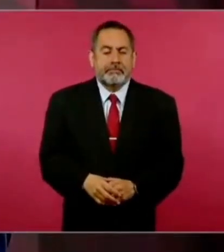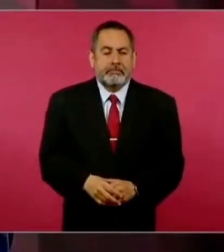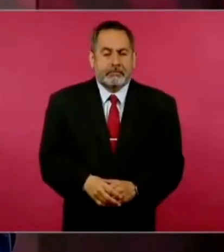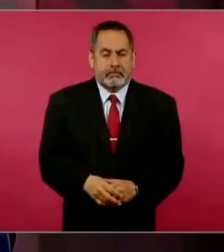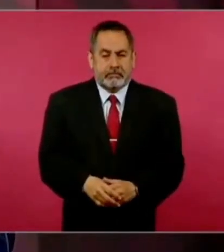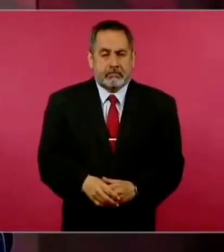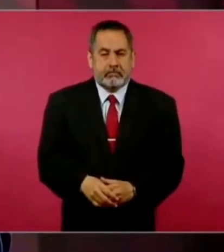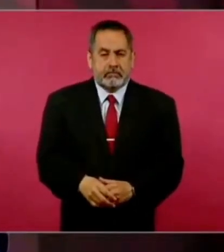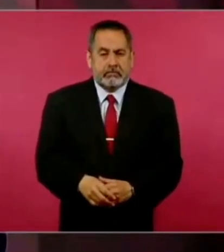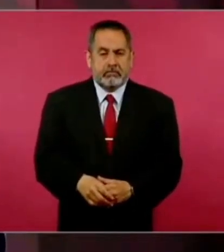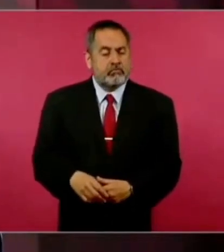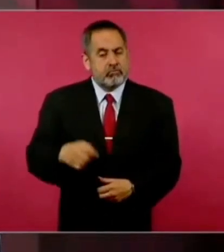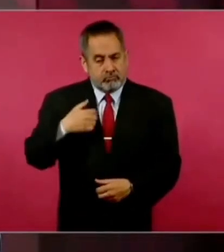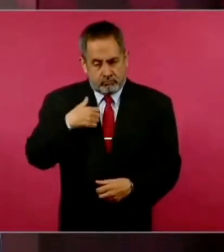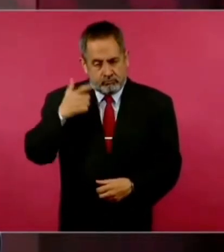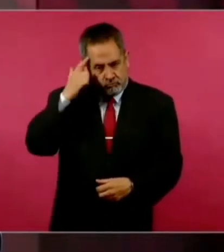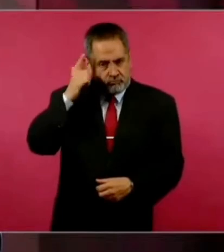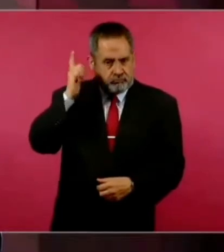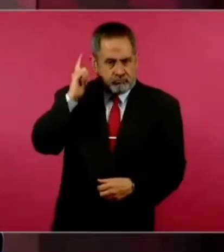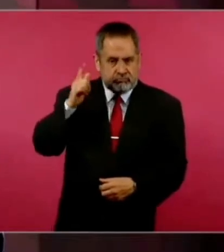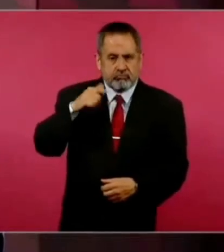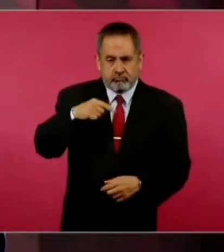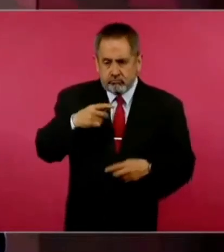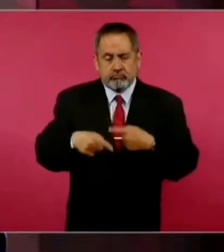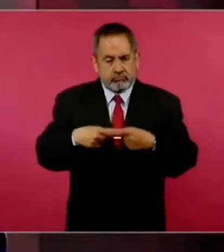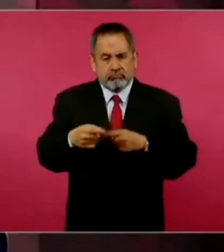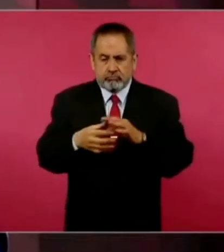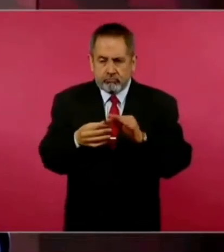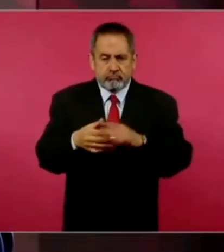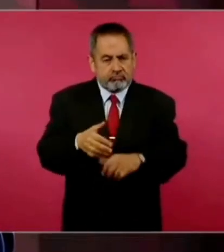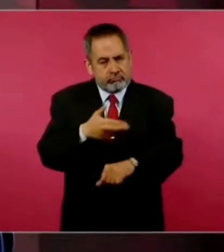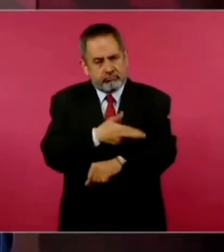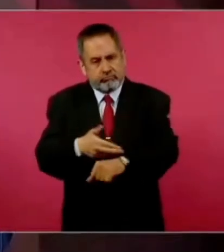Yo espero pues que esto se vaya